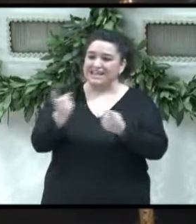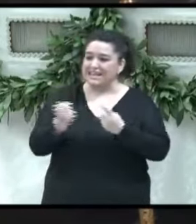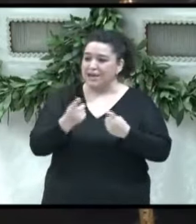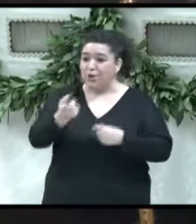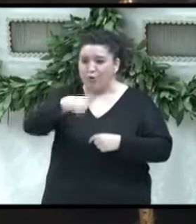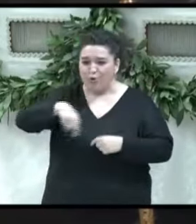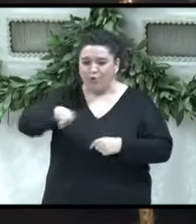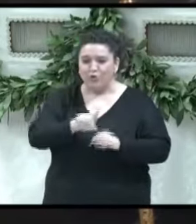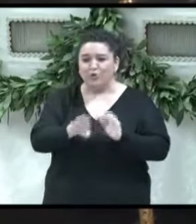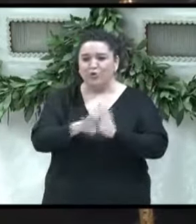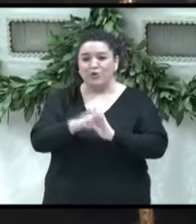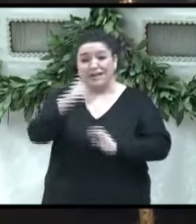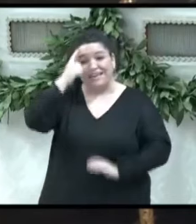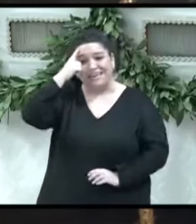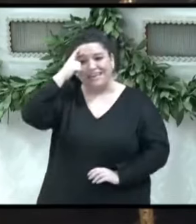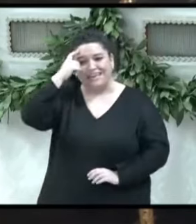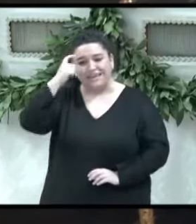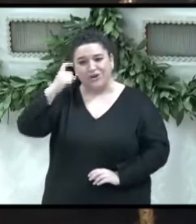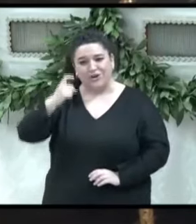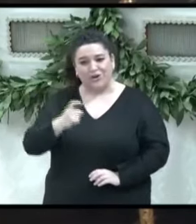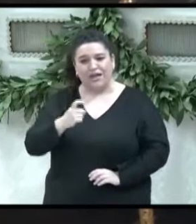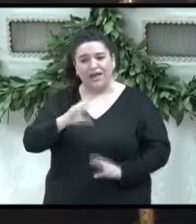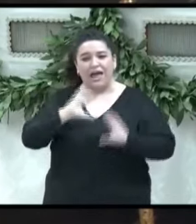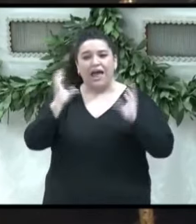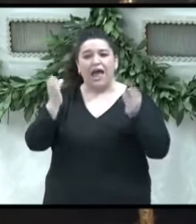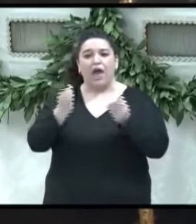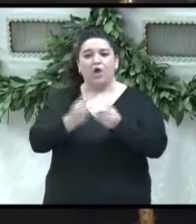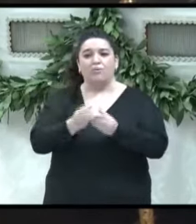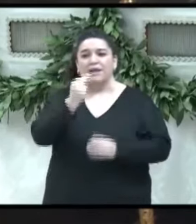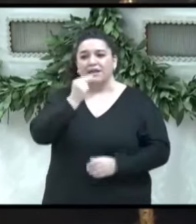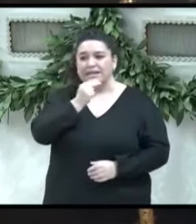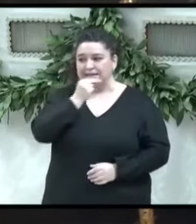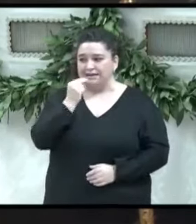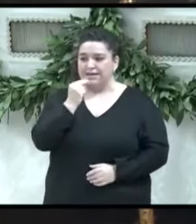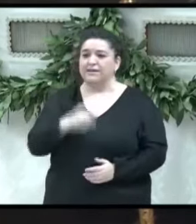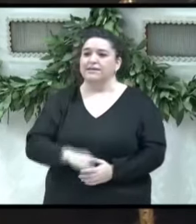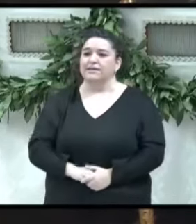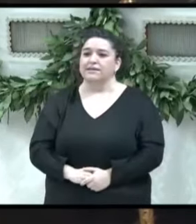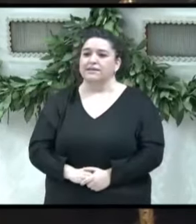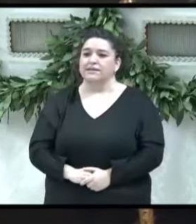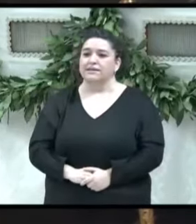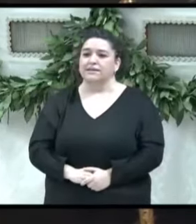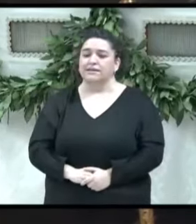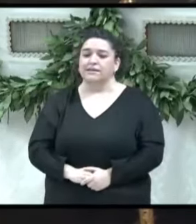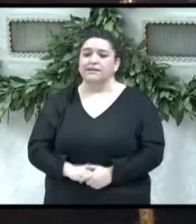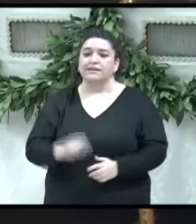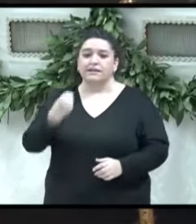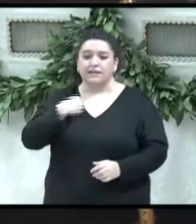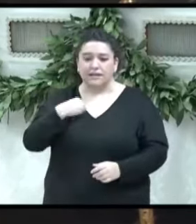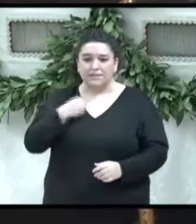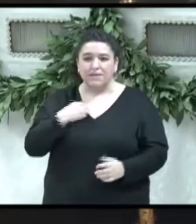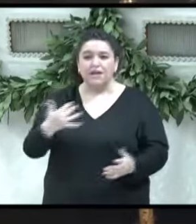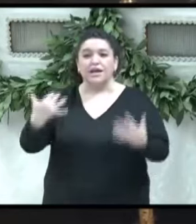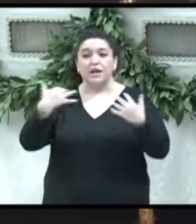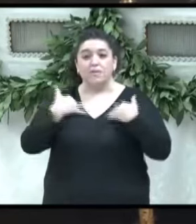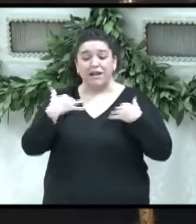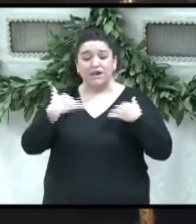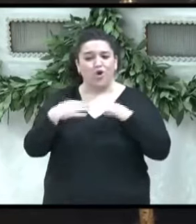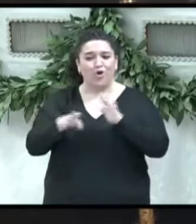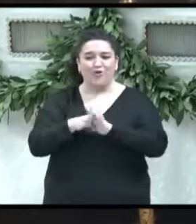continuad Recordando a la comunidad cristiana El martirio es algo de